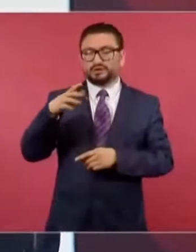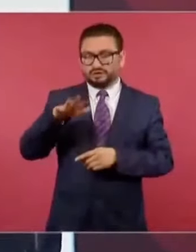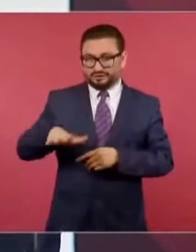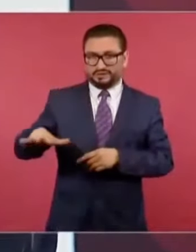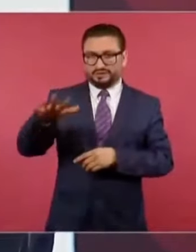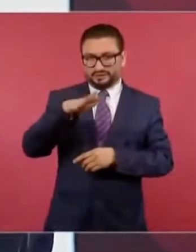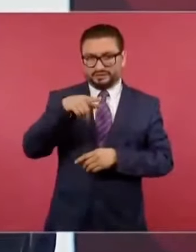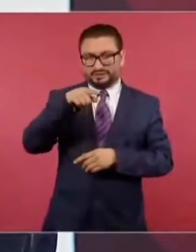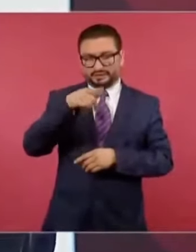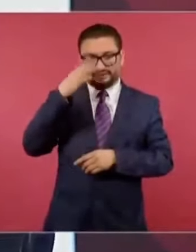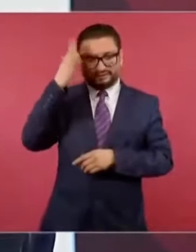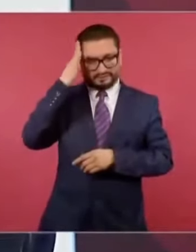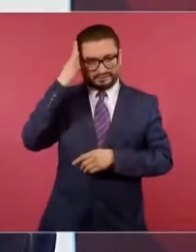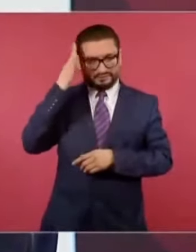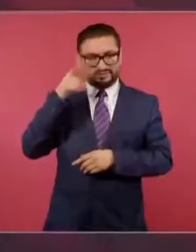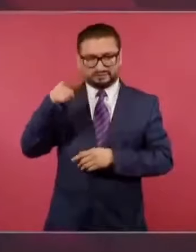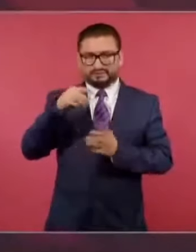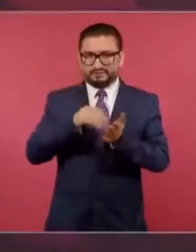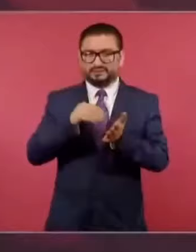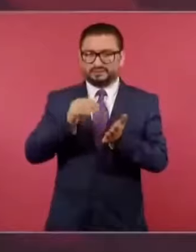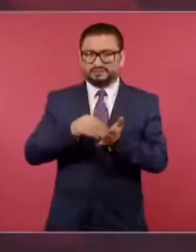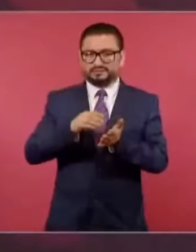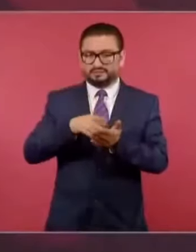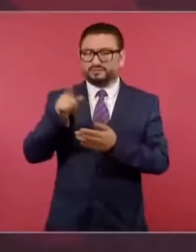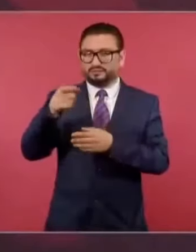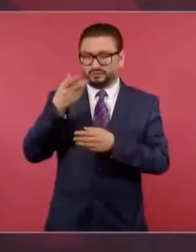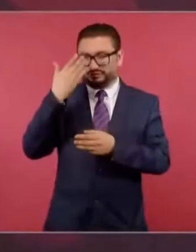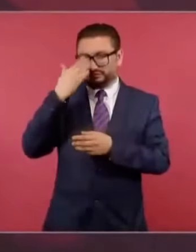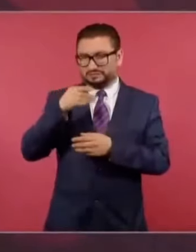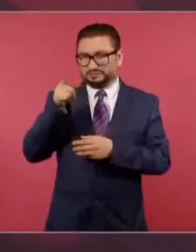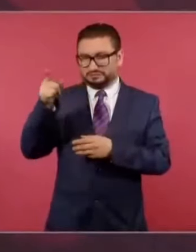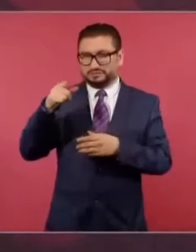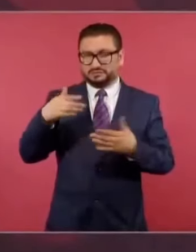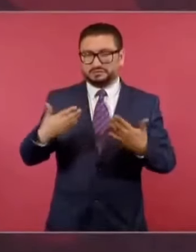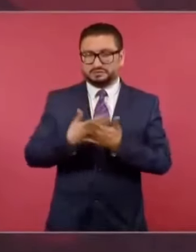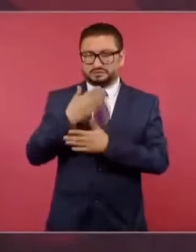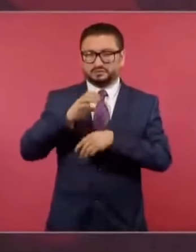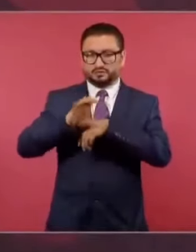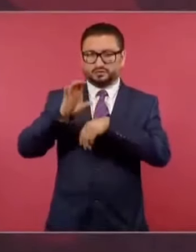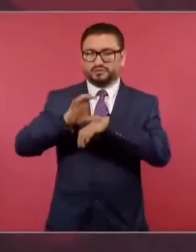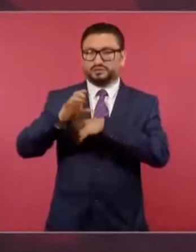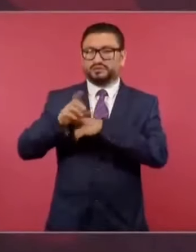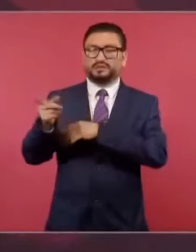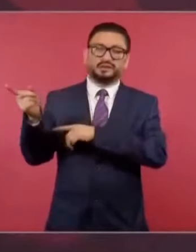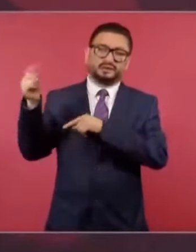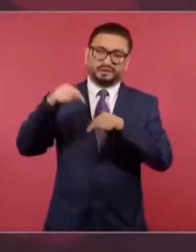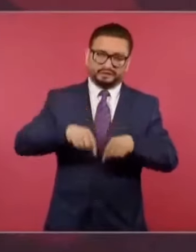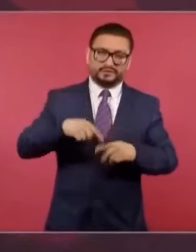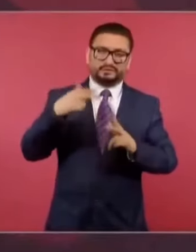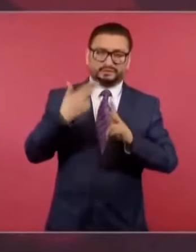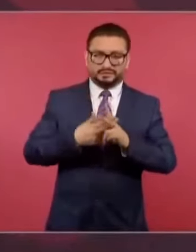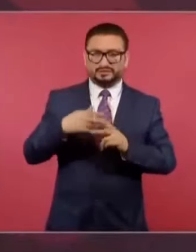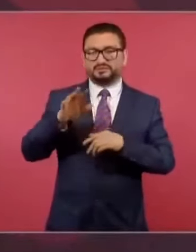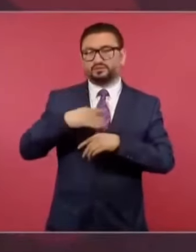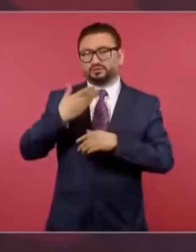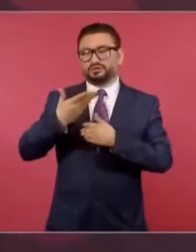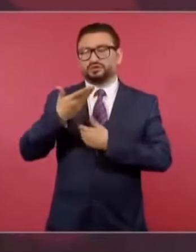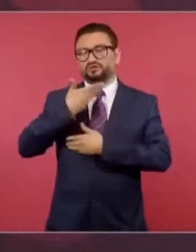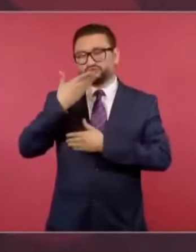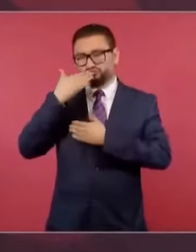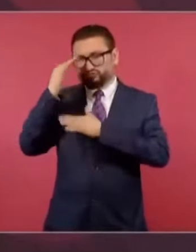dirigente aún de origen colombiano Lo vinieron a asesinar acá los conservadores